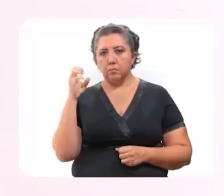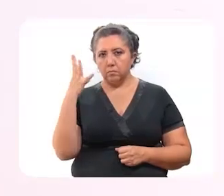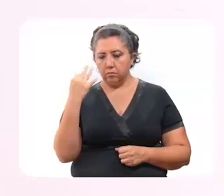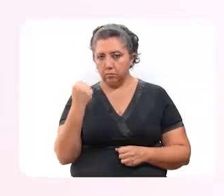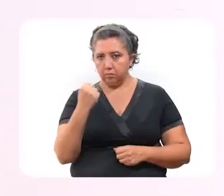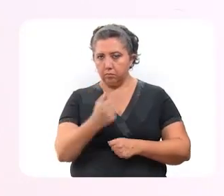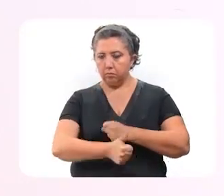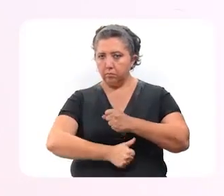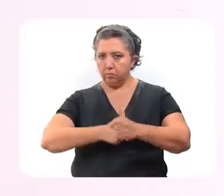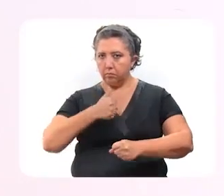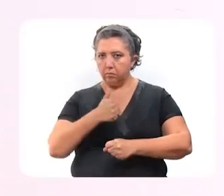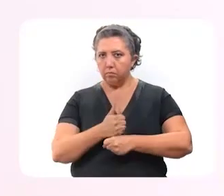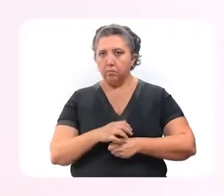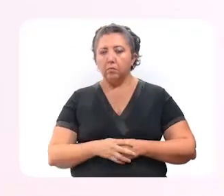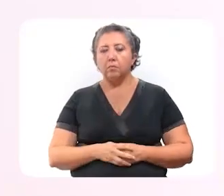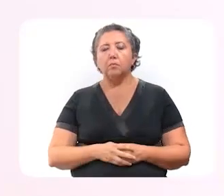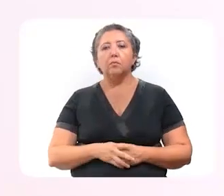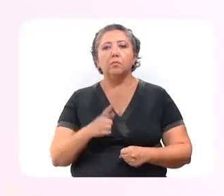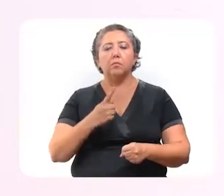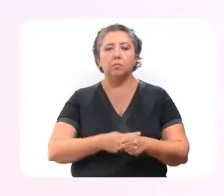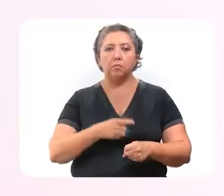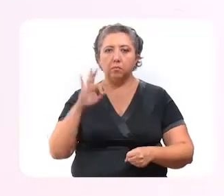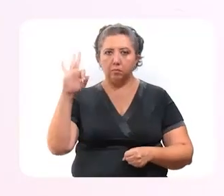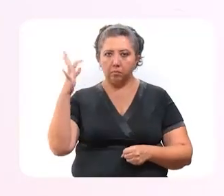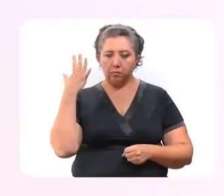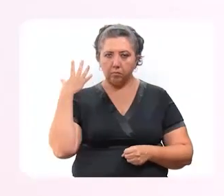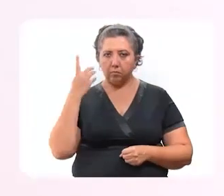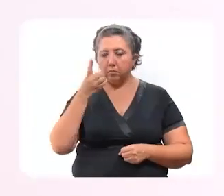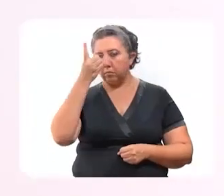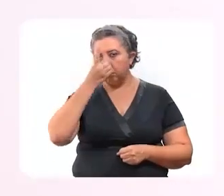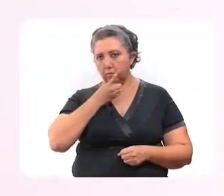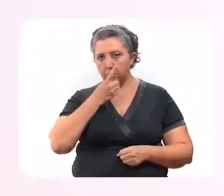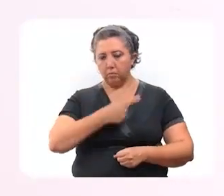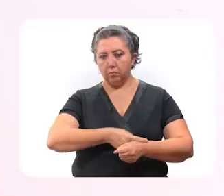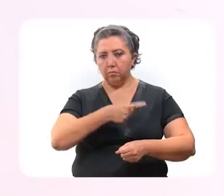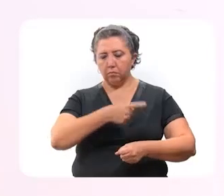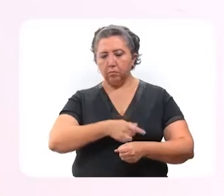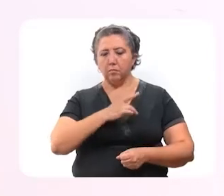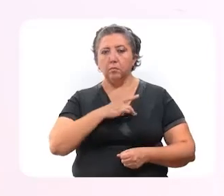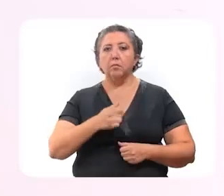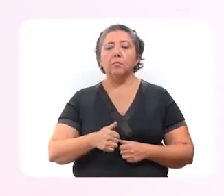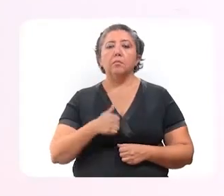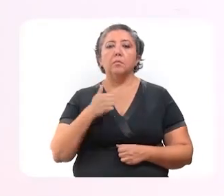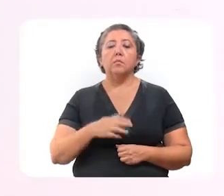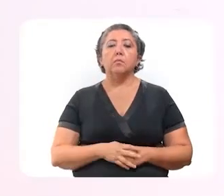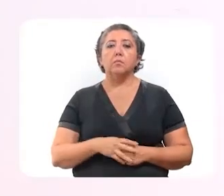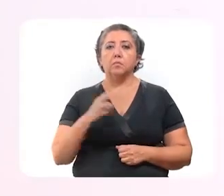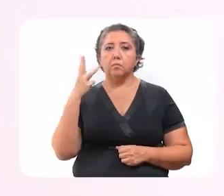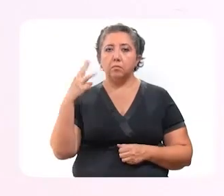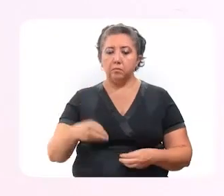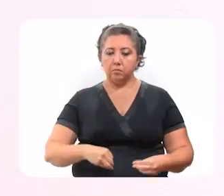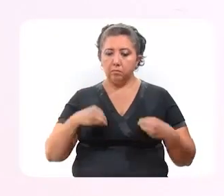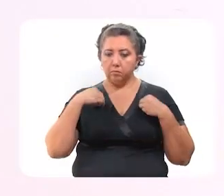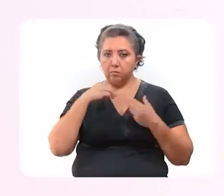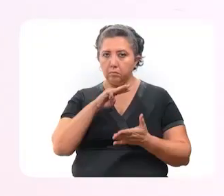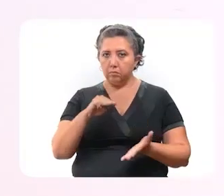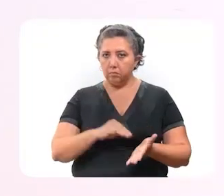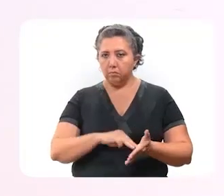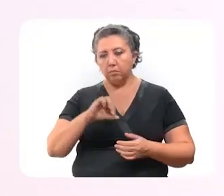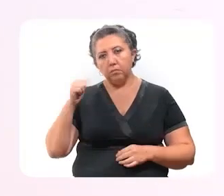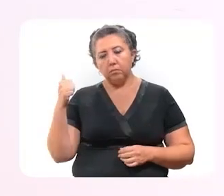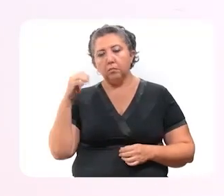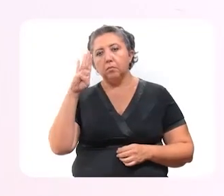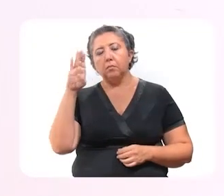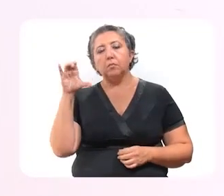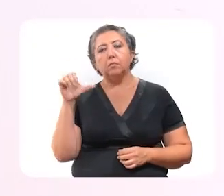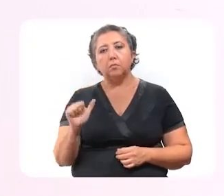69 años. Sus principales enfermedades fueron diabetes e hipertensión arterial. 3 residían en Mérida y 1 en